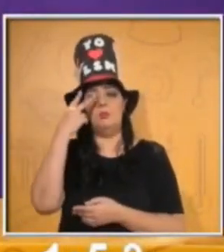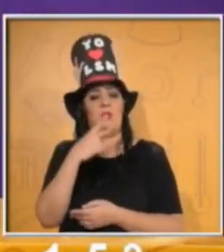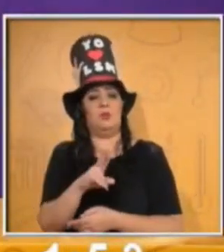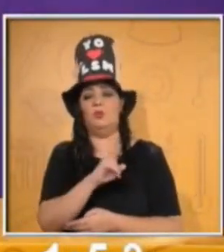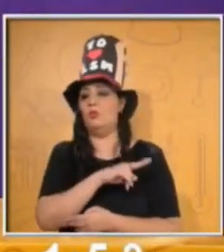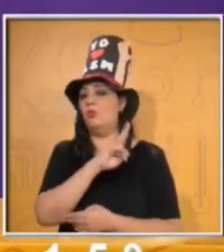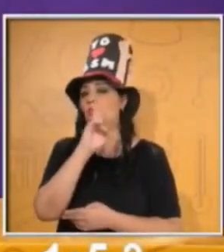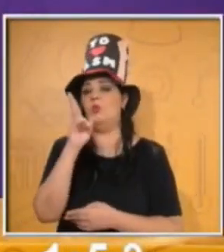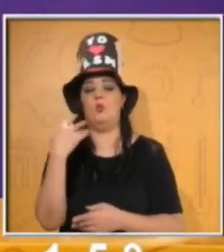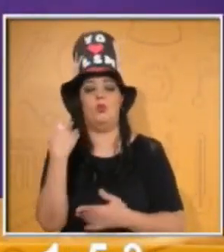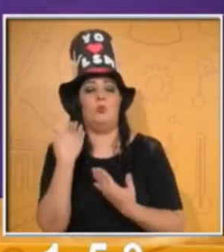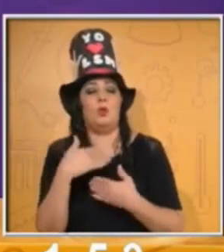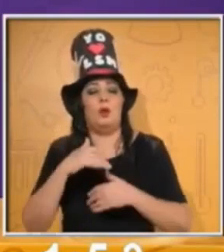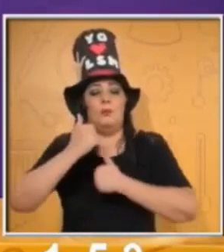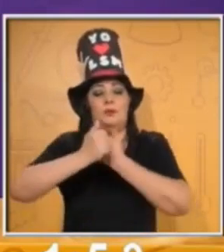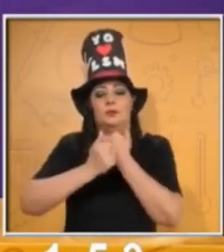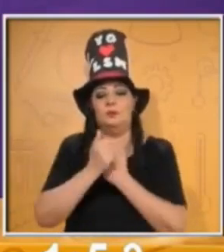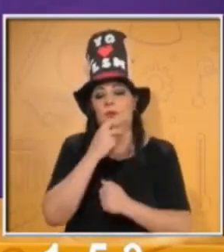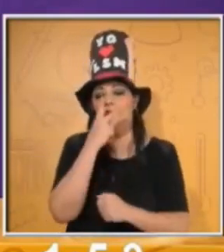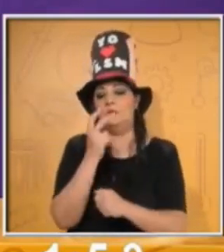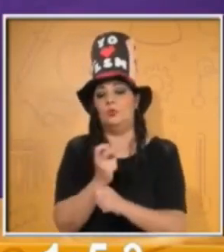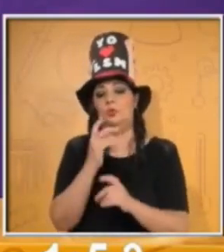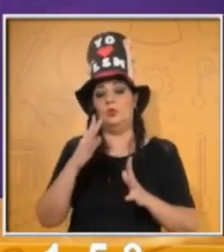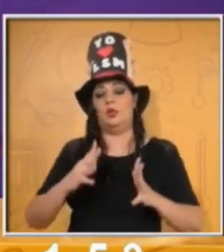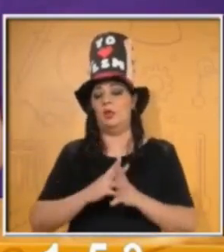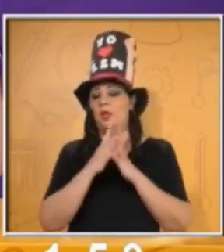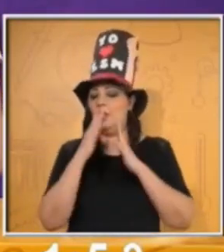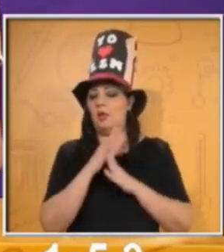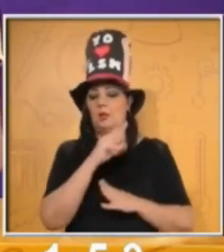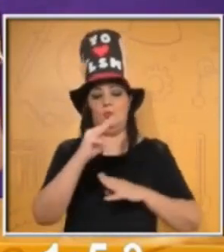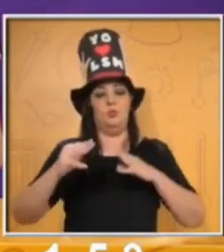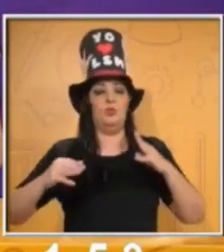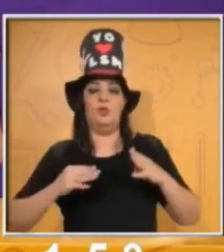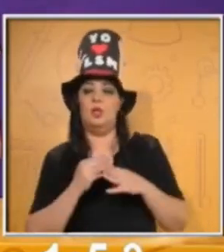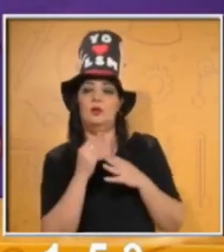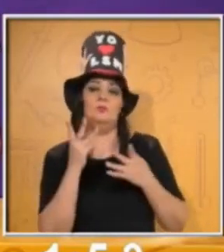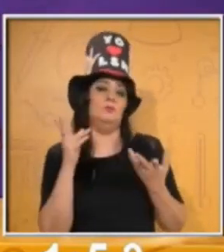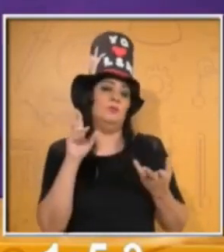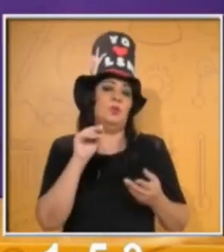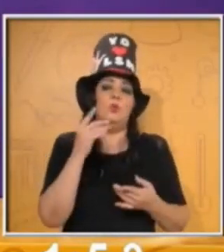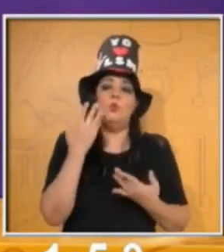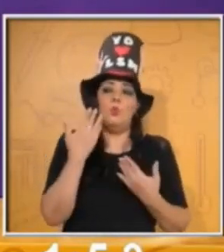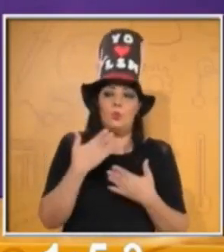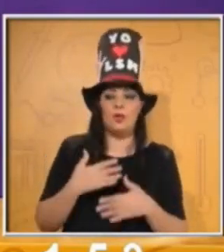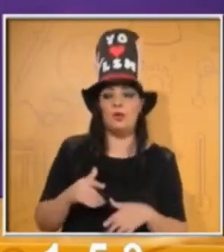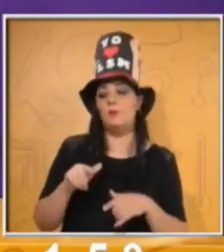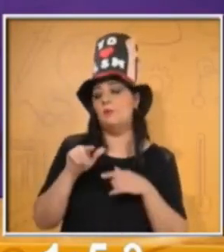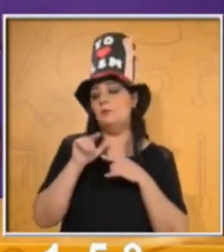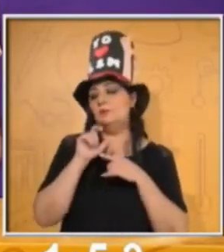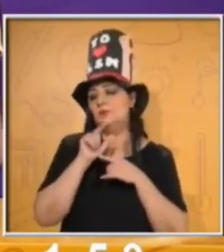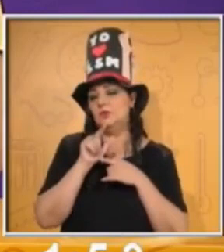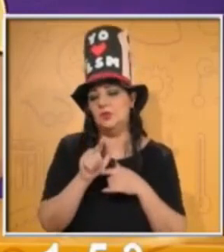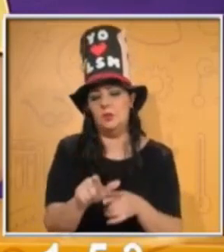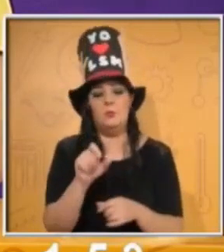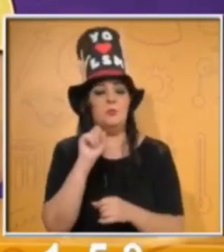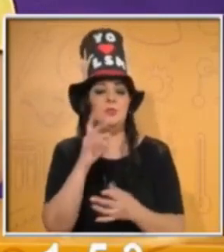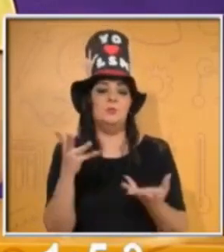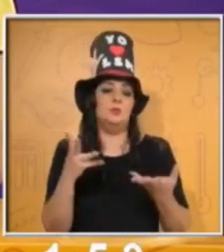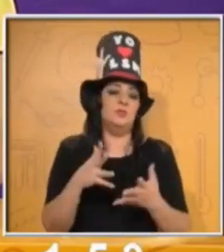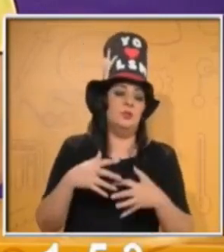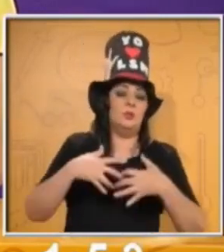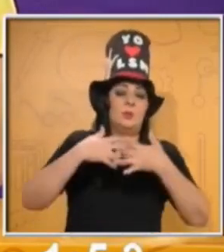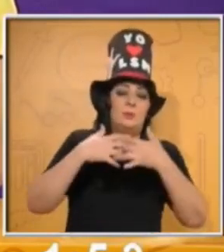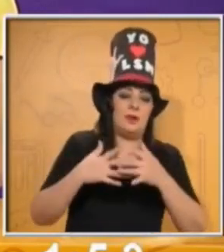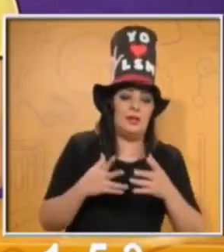hubiera participado en la Segunda Guerra Mundial. No directamente, hubiera seguido participando seguramente, pues produciendo